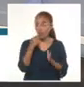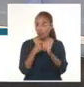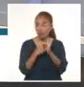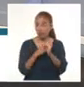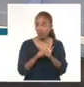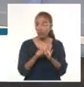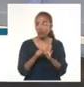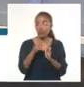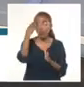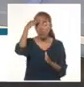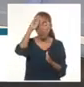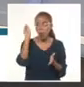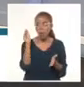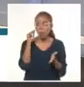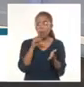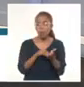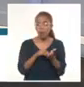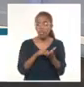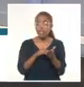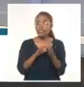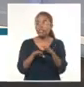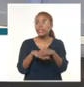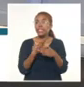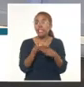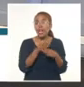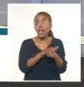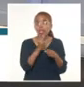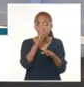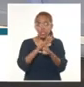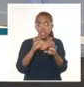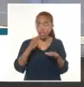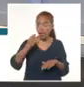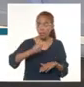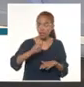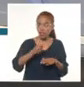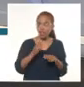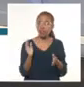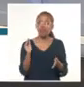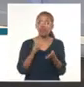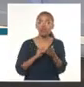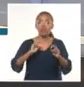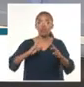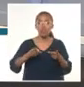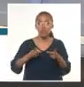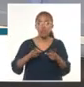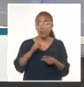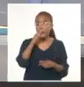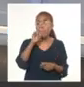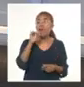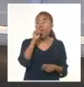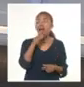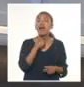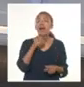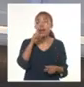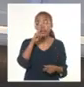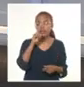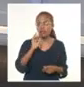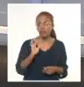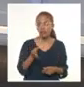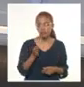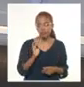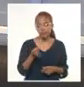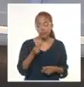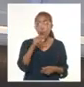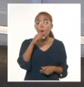nos incluyó en la lista unos días antes de terminar su mandato. Biden ha hecho exactamente lo mismo. Y Obama, aunque